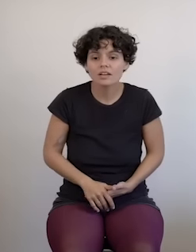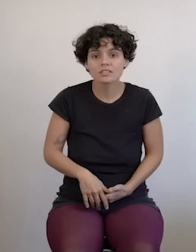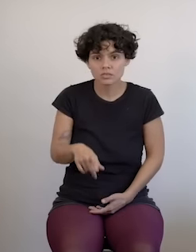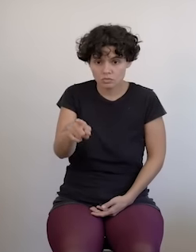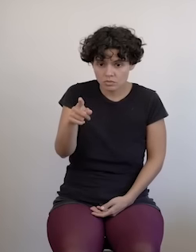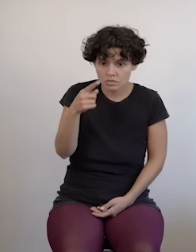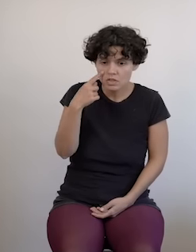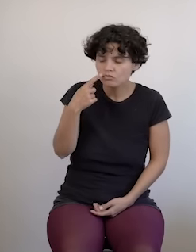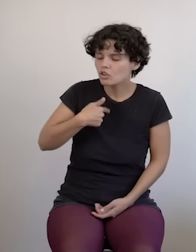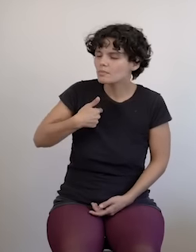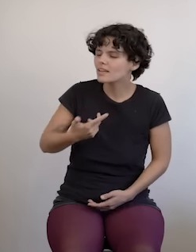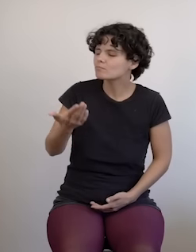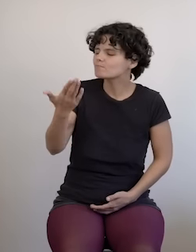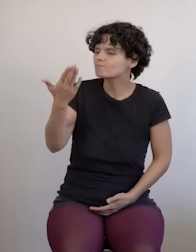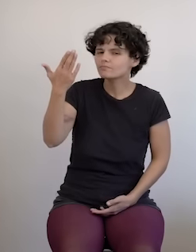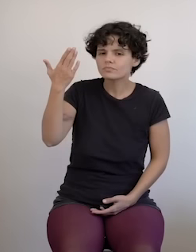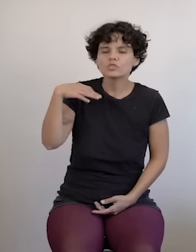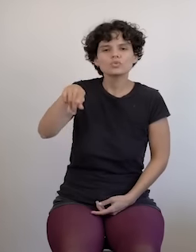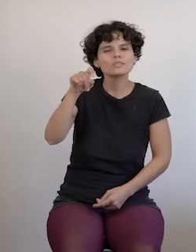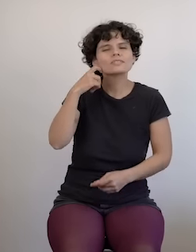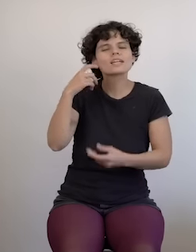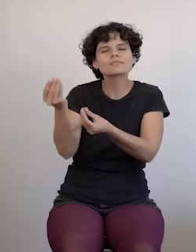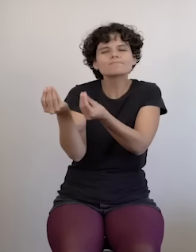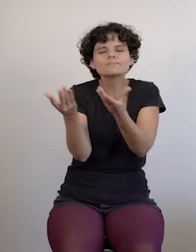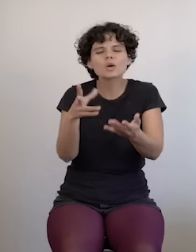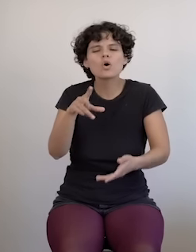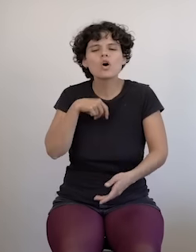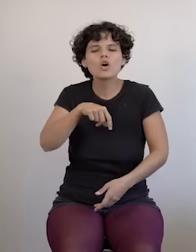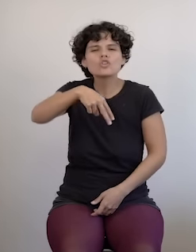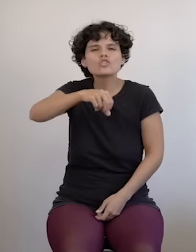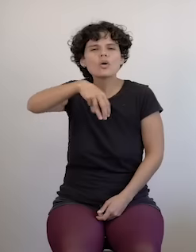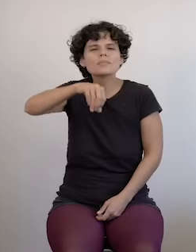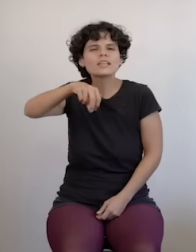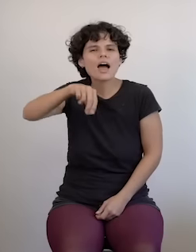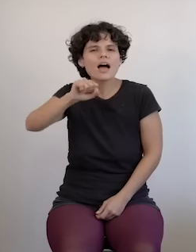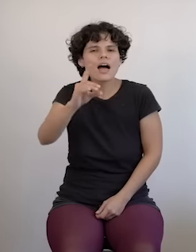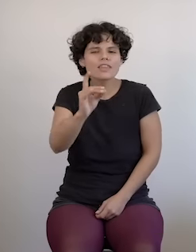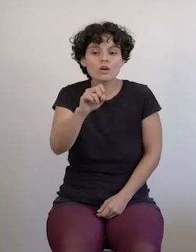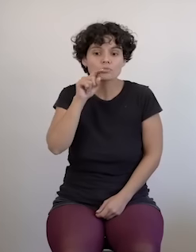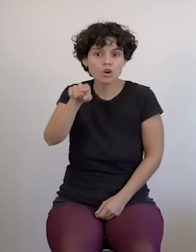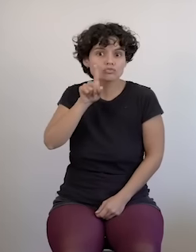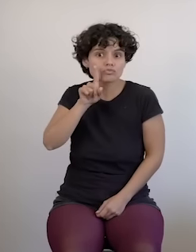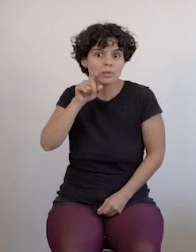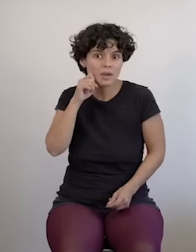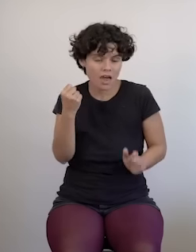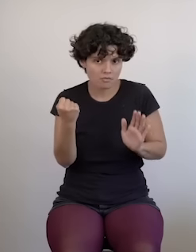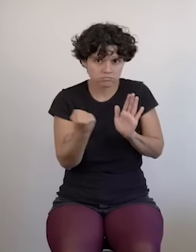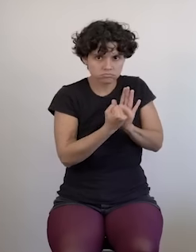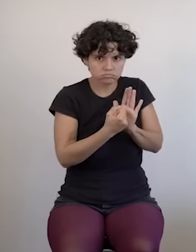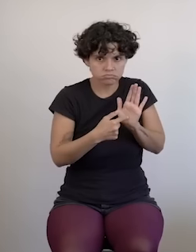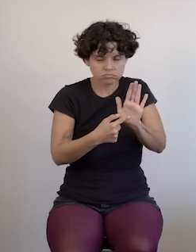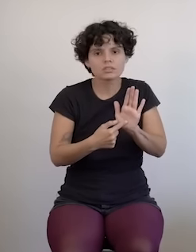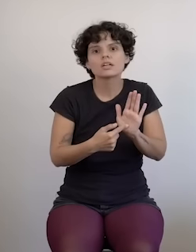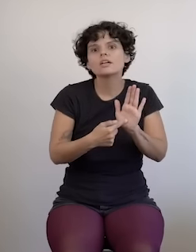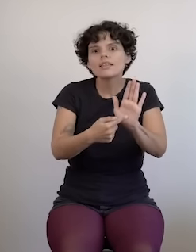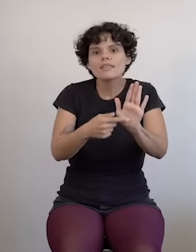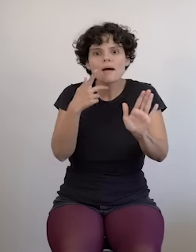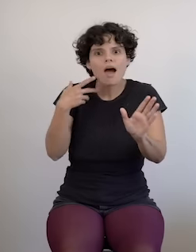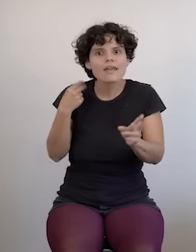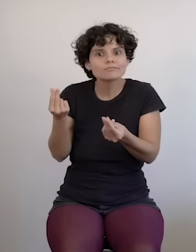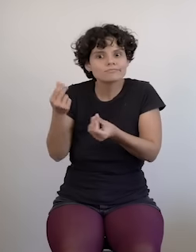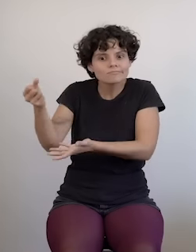especial, está iluminado. Y nosotros nunca tuvimos un auspicio aquí. Ah. En este programa. Y este. Con los poderes.